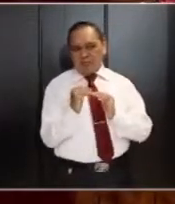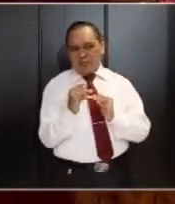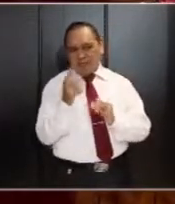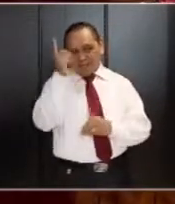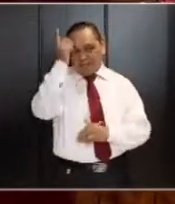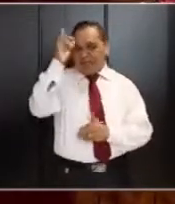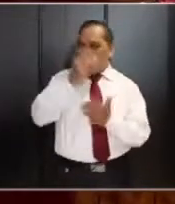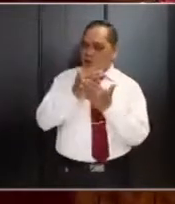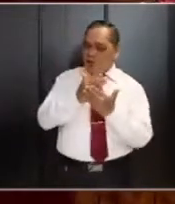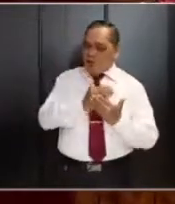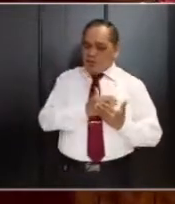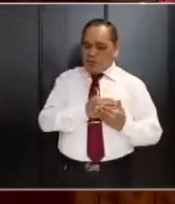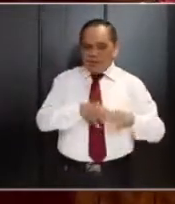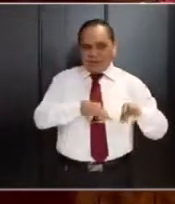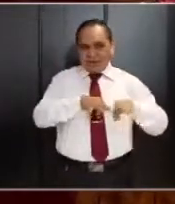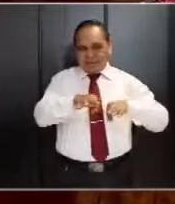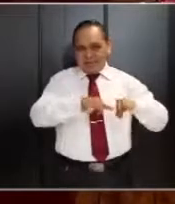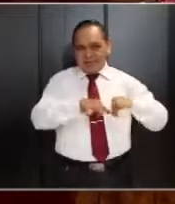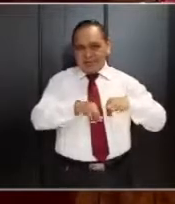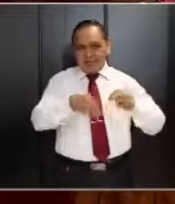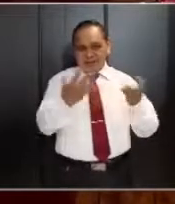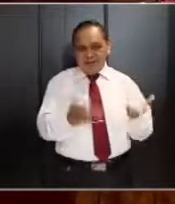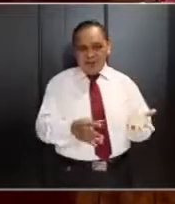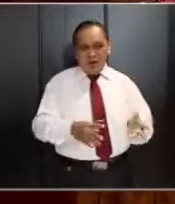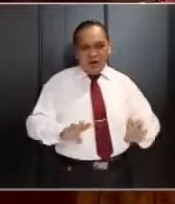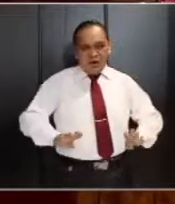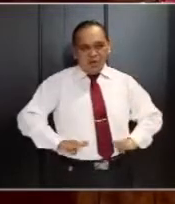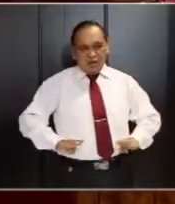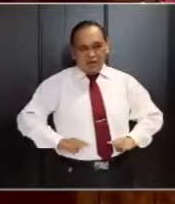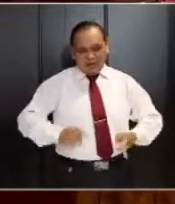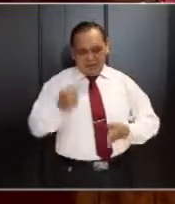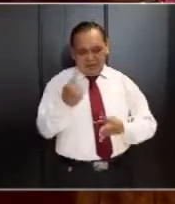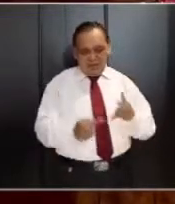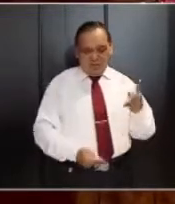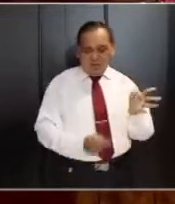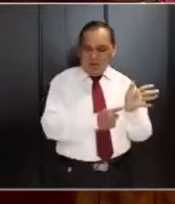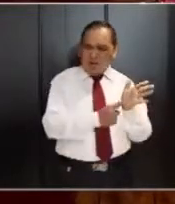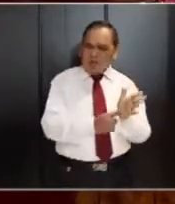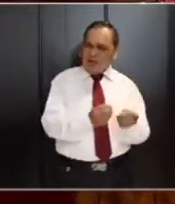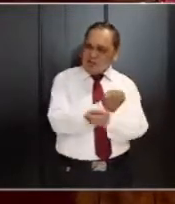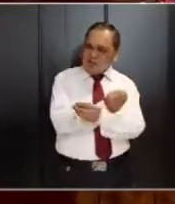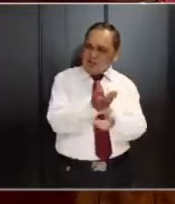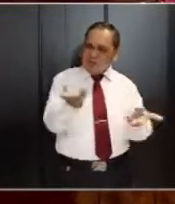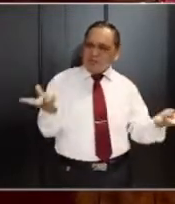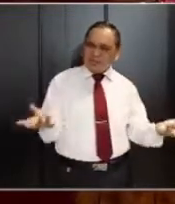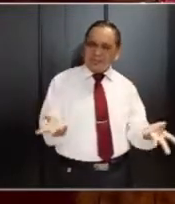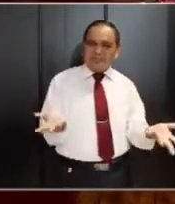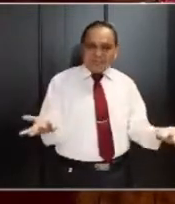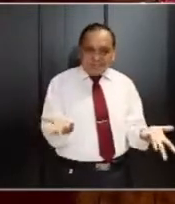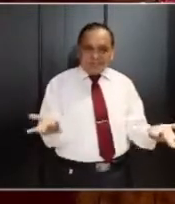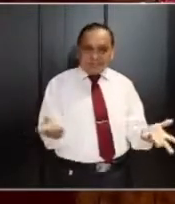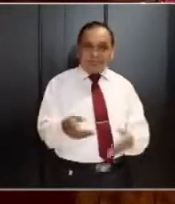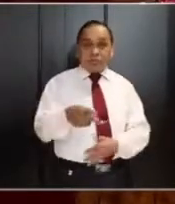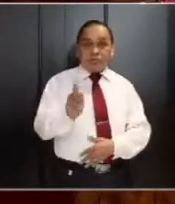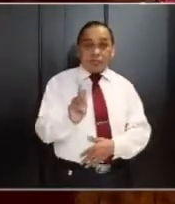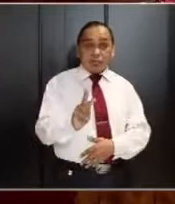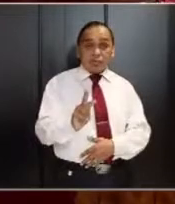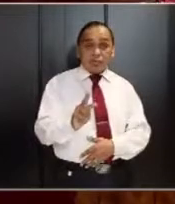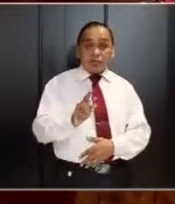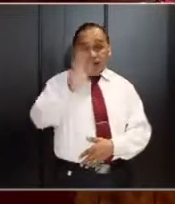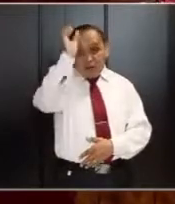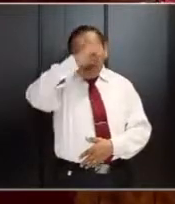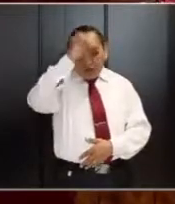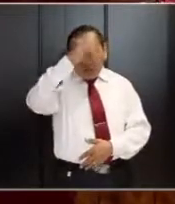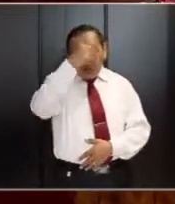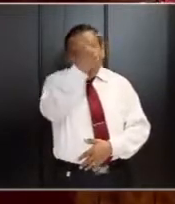a Dios, trabajan por difundir los valores y creo que es muy injusto los comentarios que él hace, es